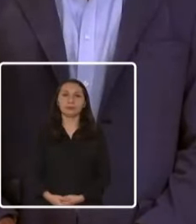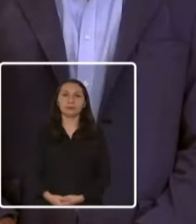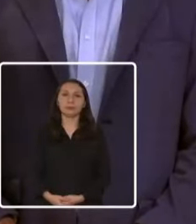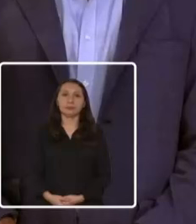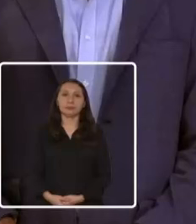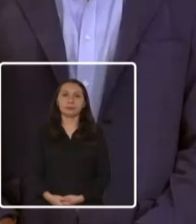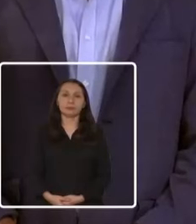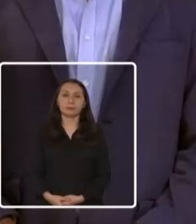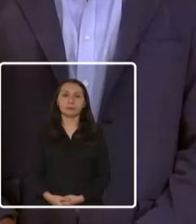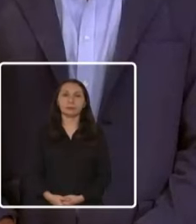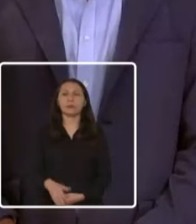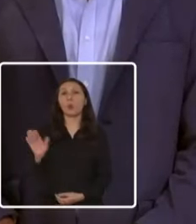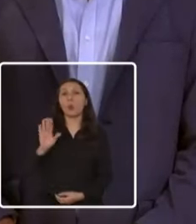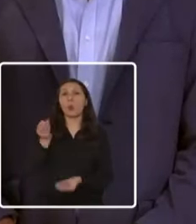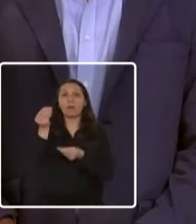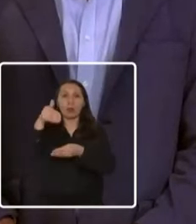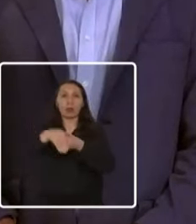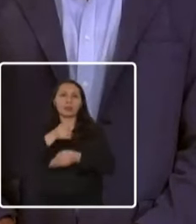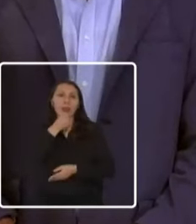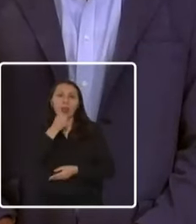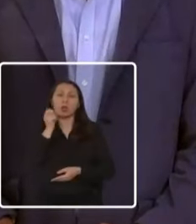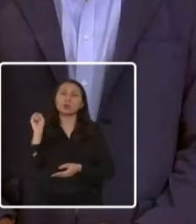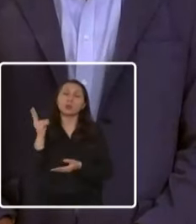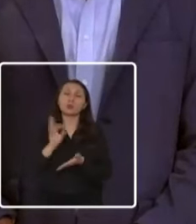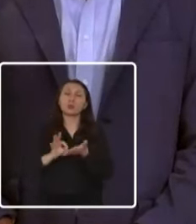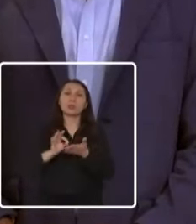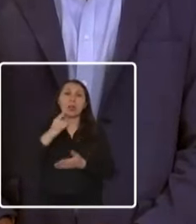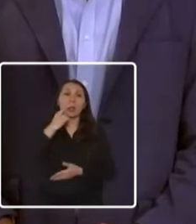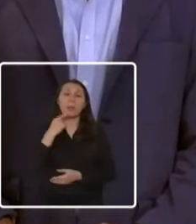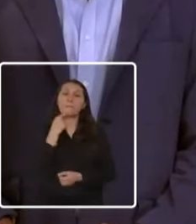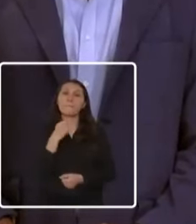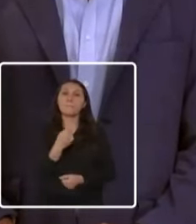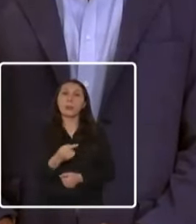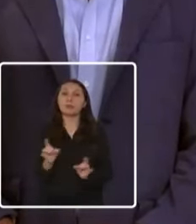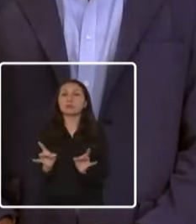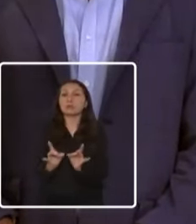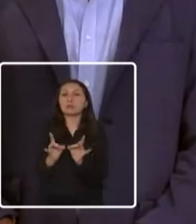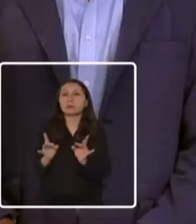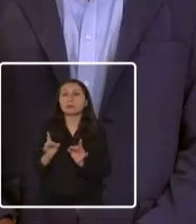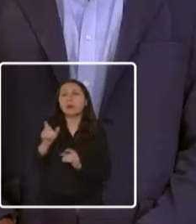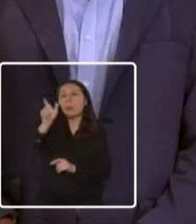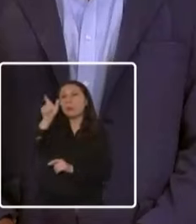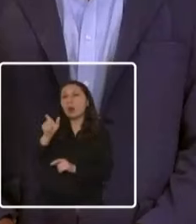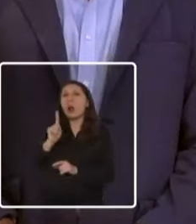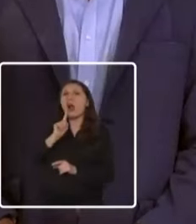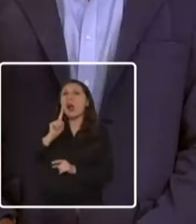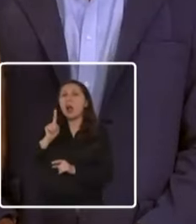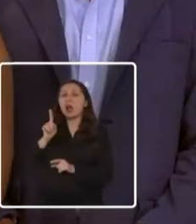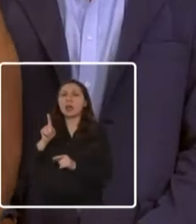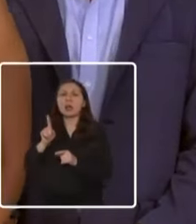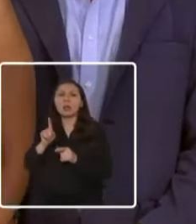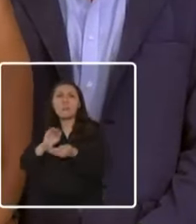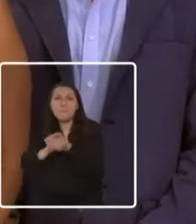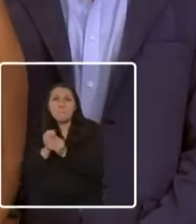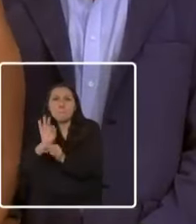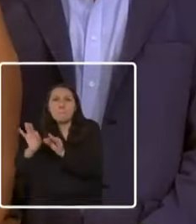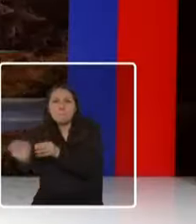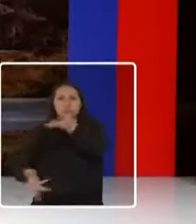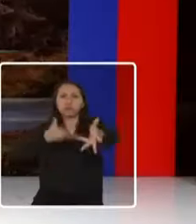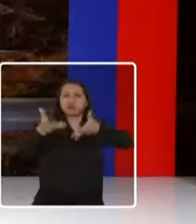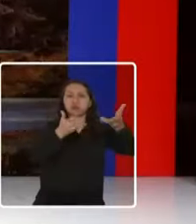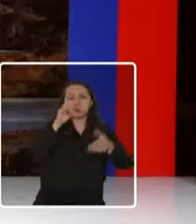Ahí está la subsecretaria de la Secretaría General de Gobierno, quien estaba entregando varios detalles acerca de lo que ha sido este